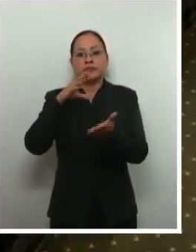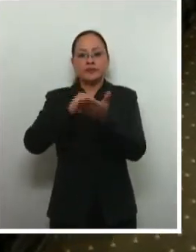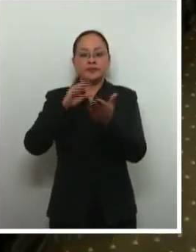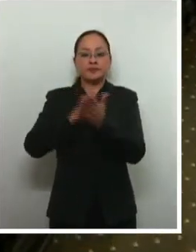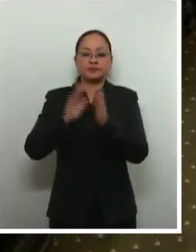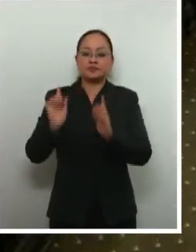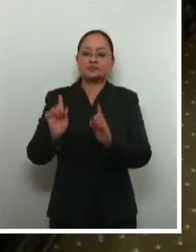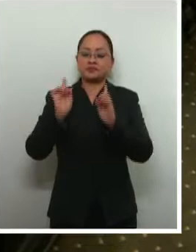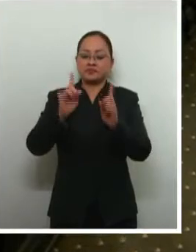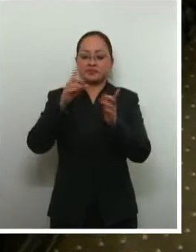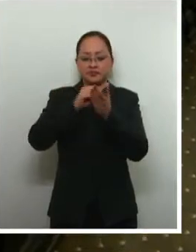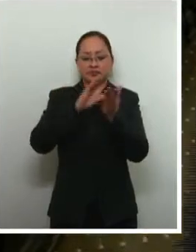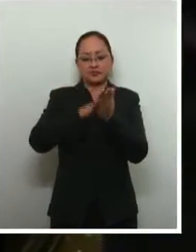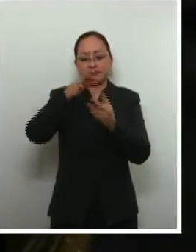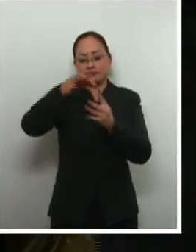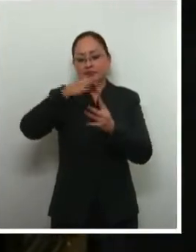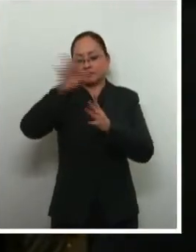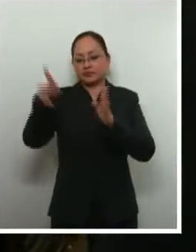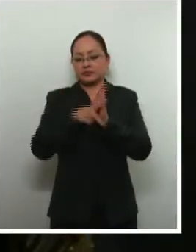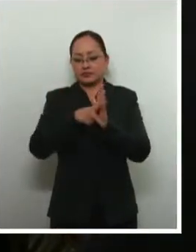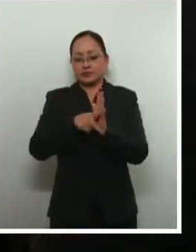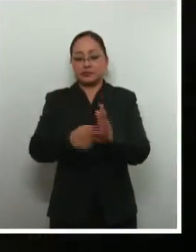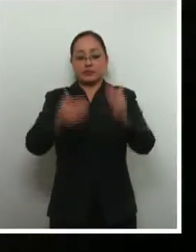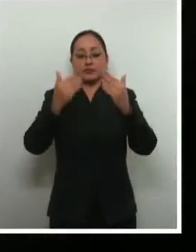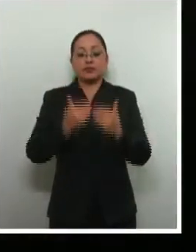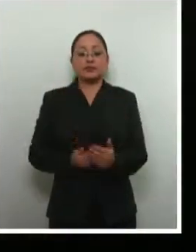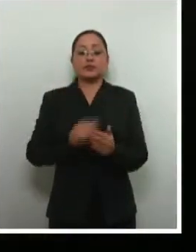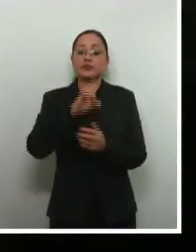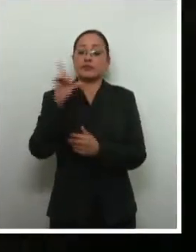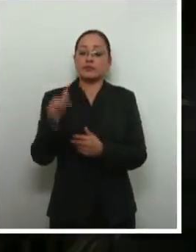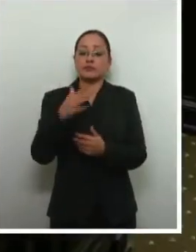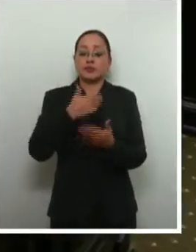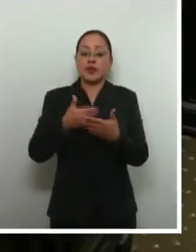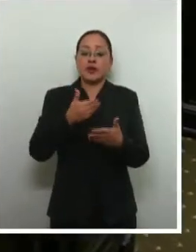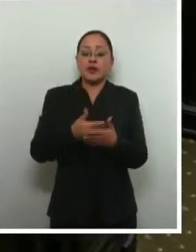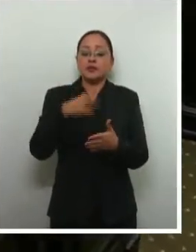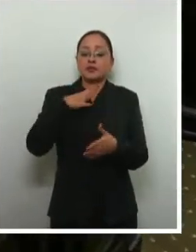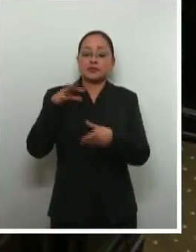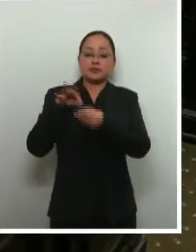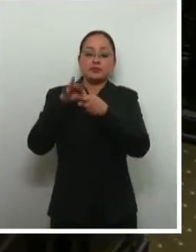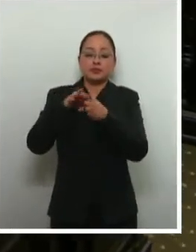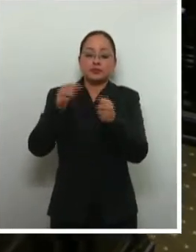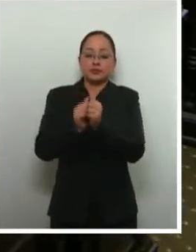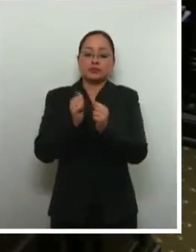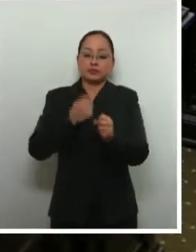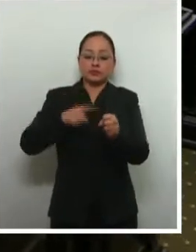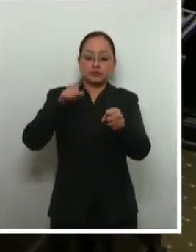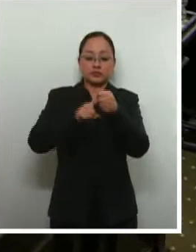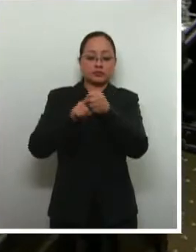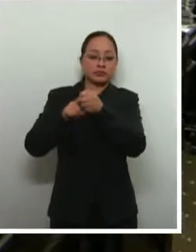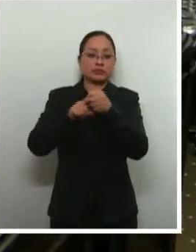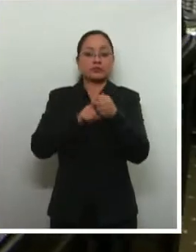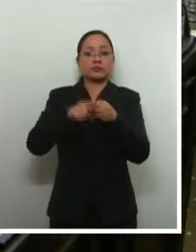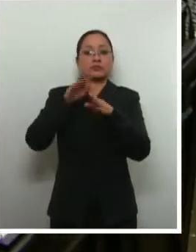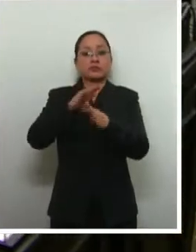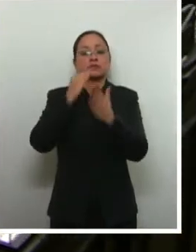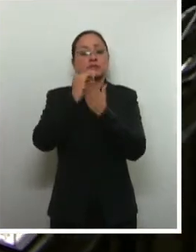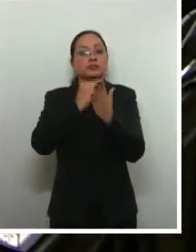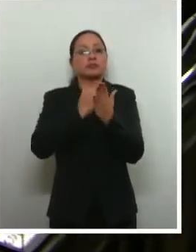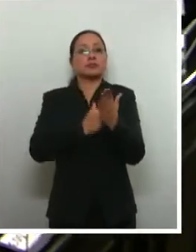de las reservas, por lo que después de esto se llevará a cabo la votación nominal en lo general